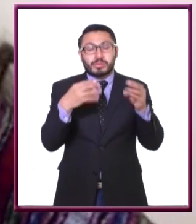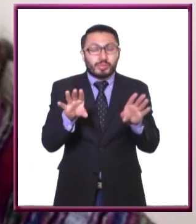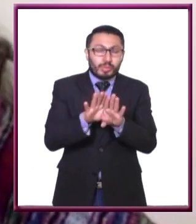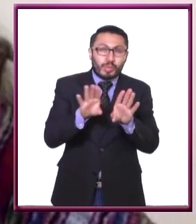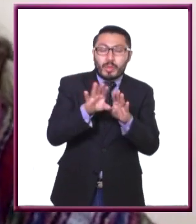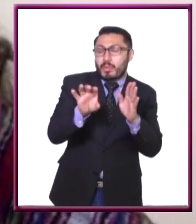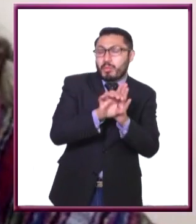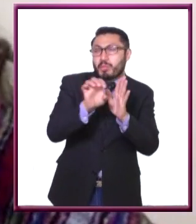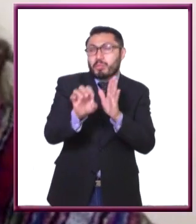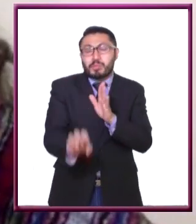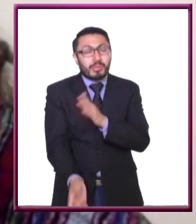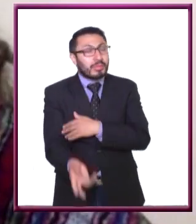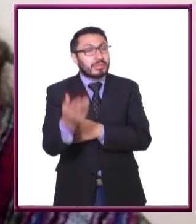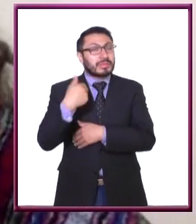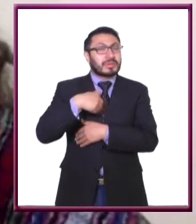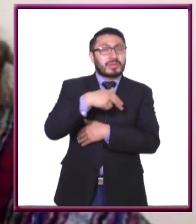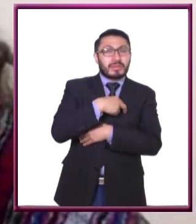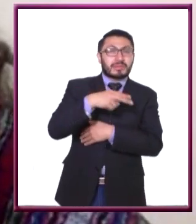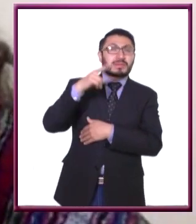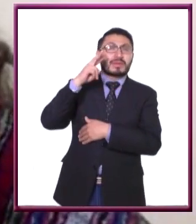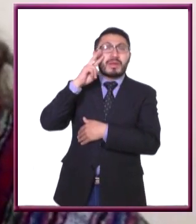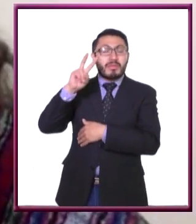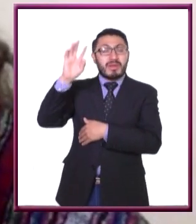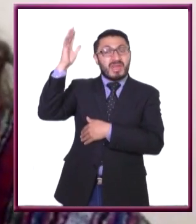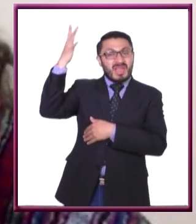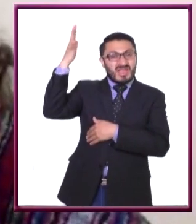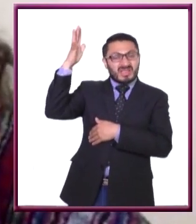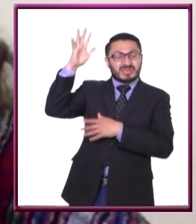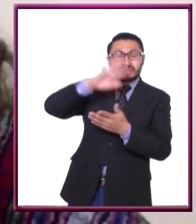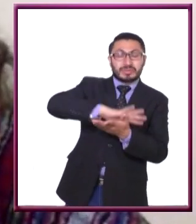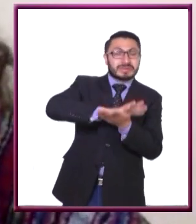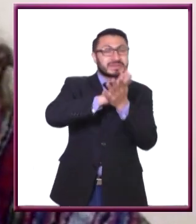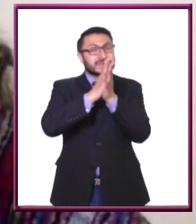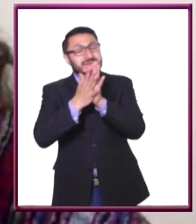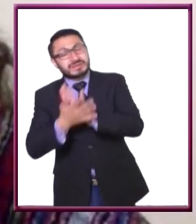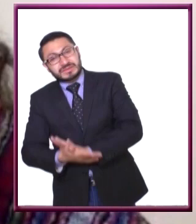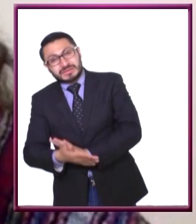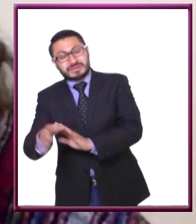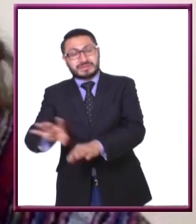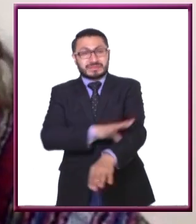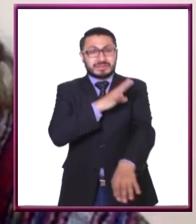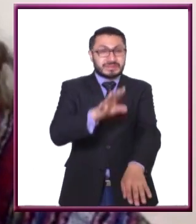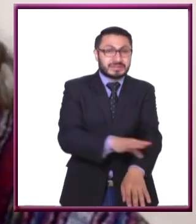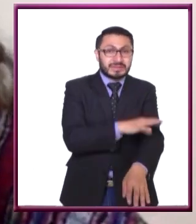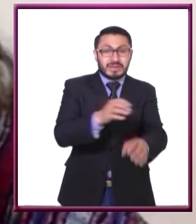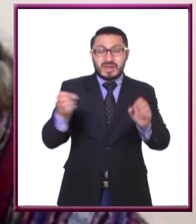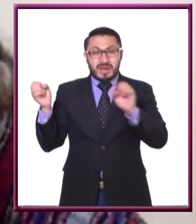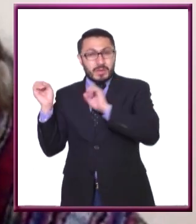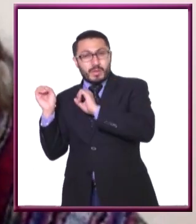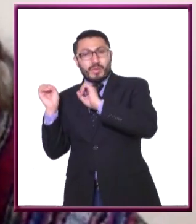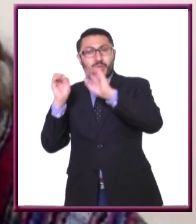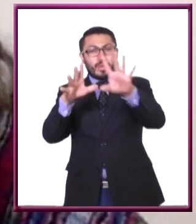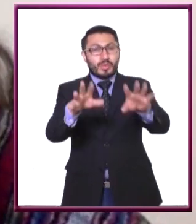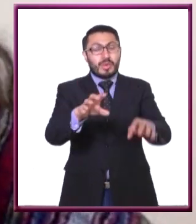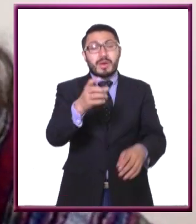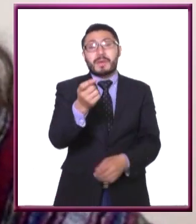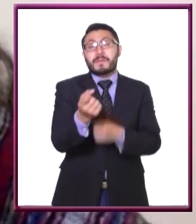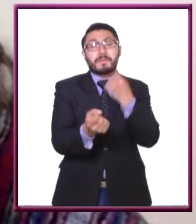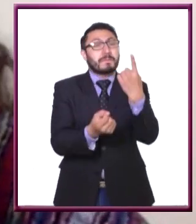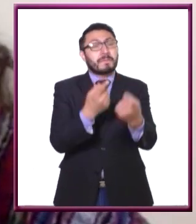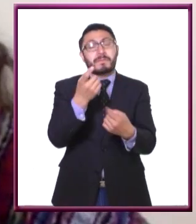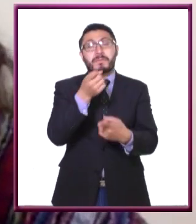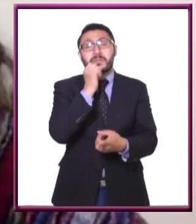luminosos como si nosotros pudiéramos convertir el Sol, toda su masa, en energía y emitirla en unos cuantos segundos. O sea,